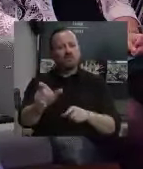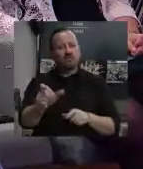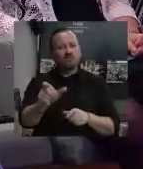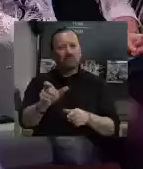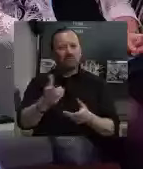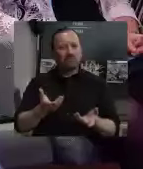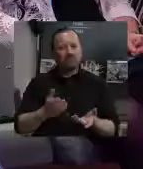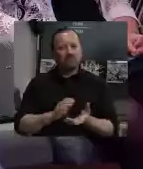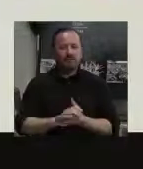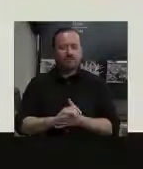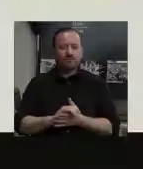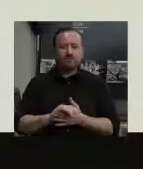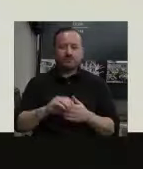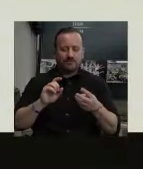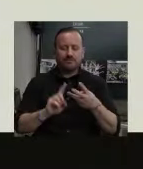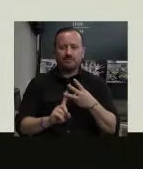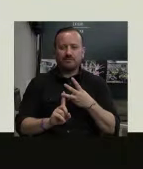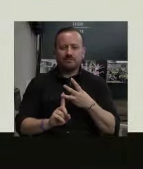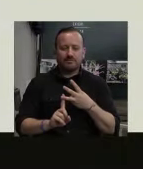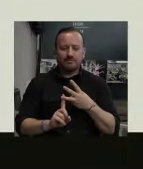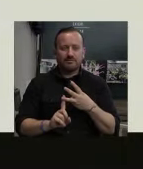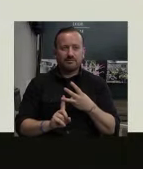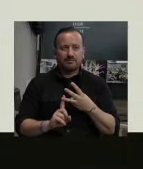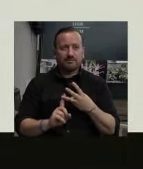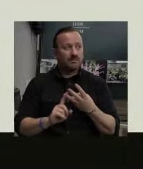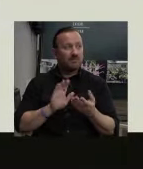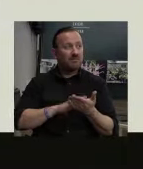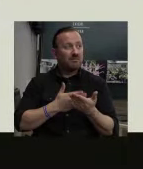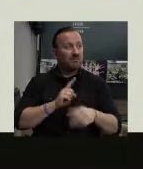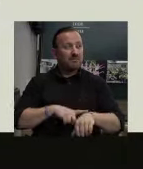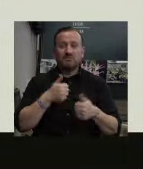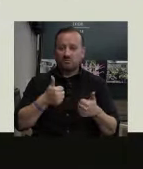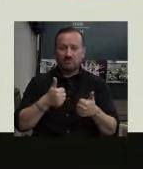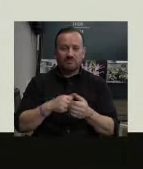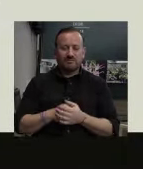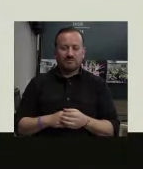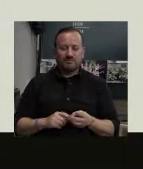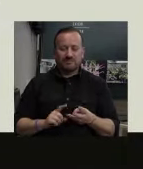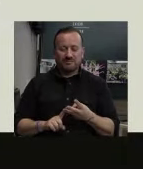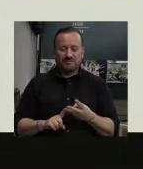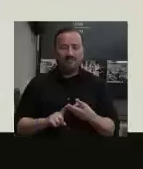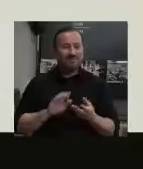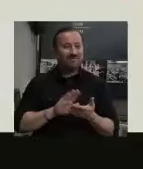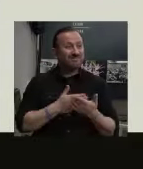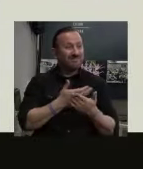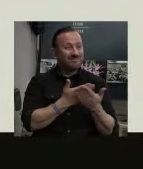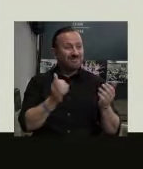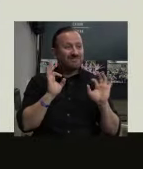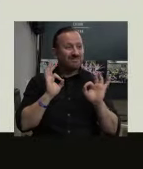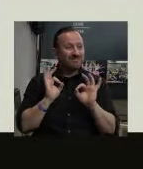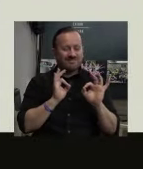de los datos voy al tres Cómo voy de tiempo ánimo y cómo van ustedes